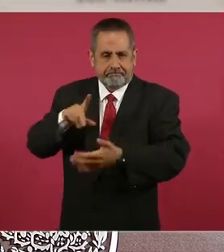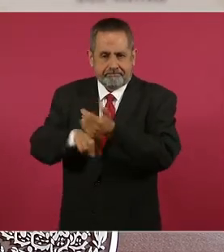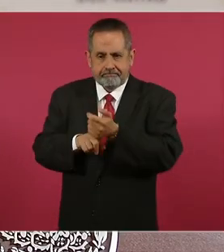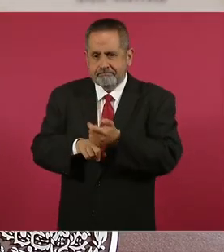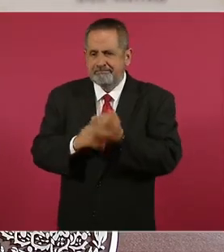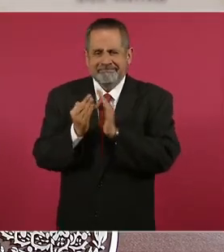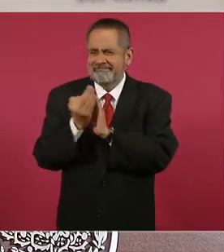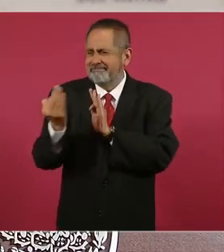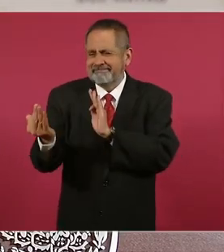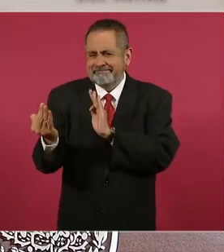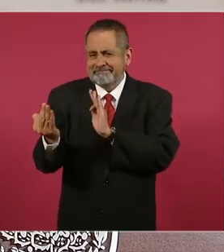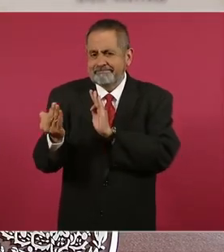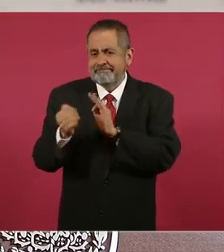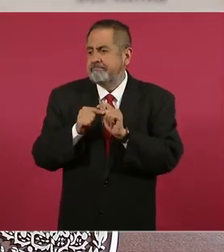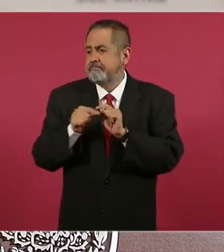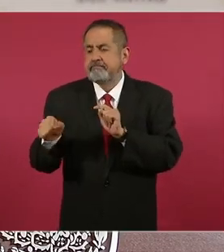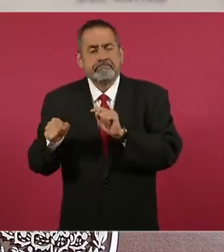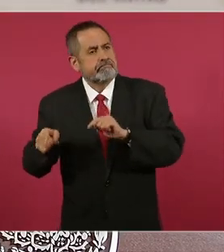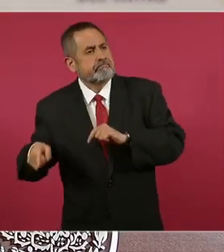enfrente del aeropuerto,